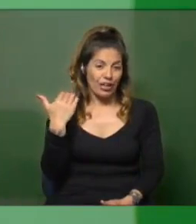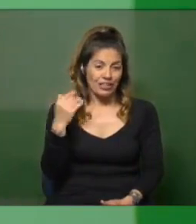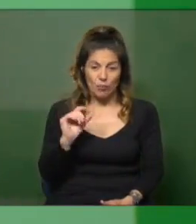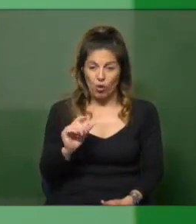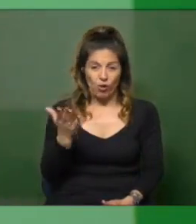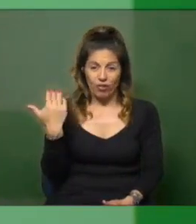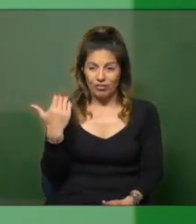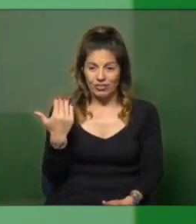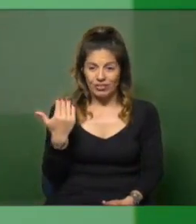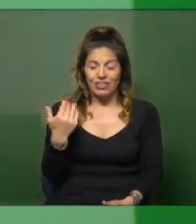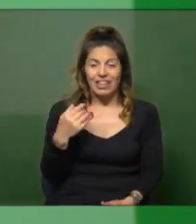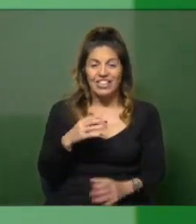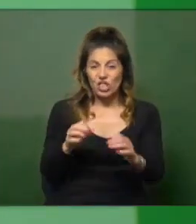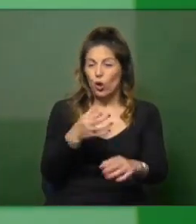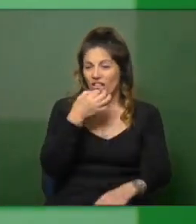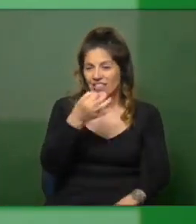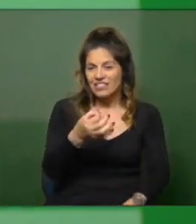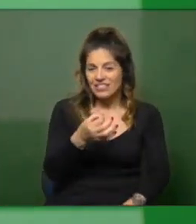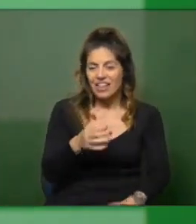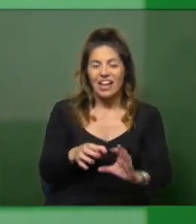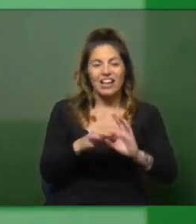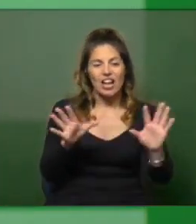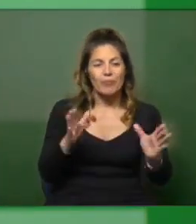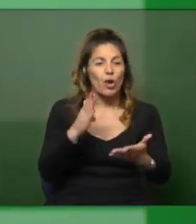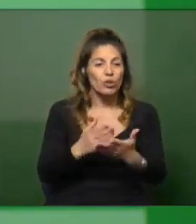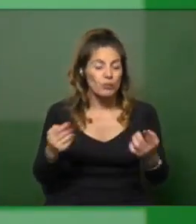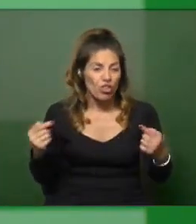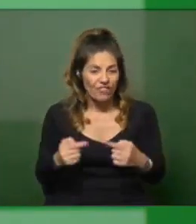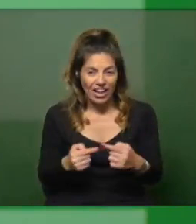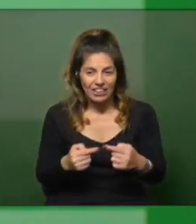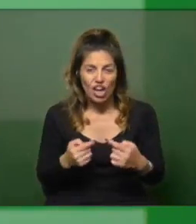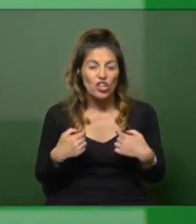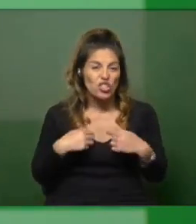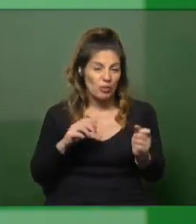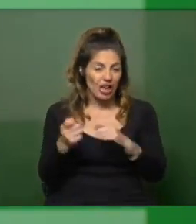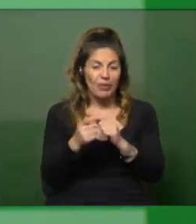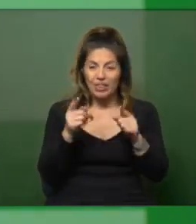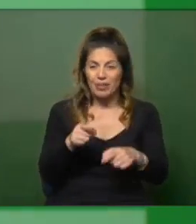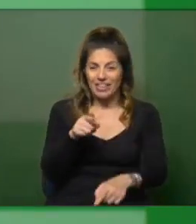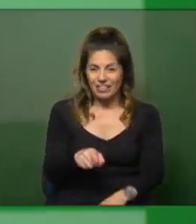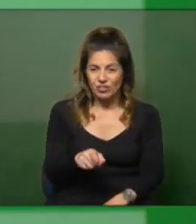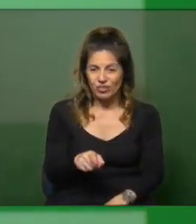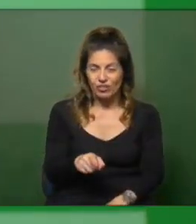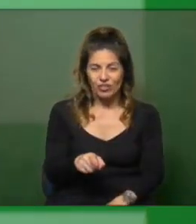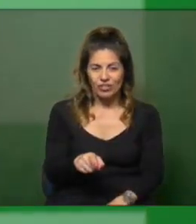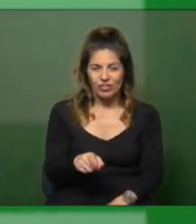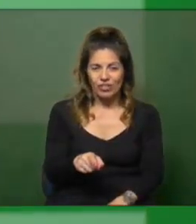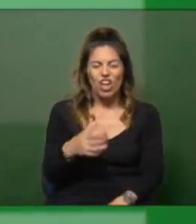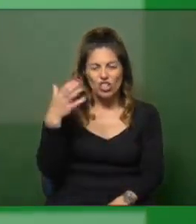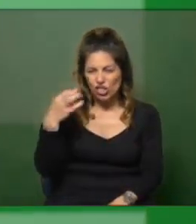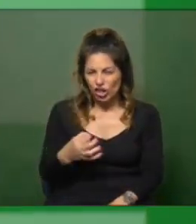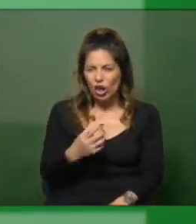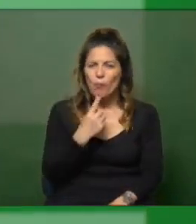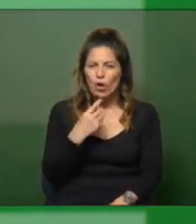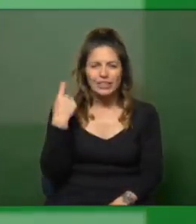entonces él llegó a decir claramente eso Incluso en el último debate no diciendo Bueno yo voy a cambiar también eso Entonces eh yo creo que la